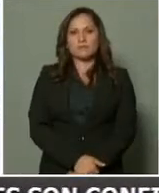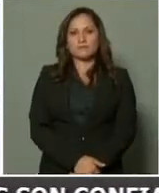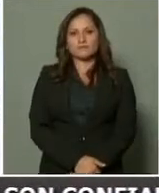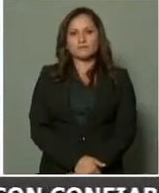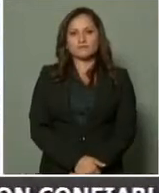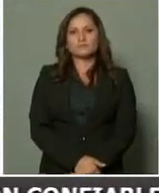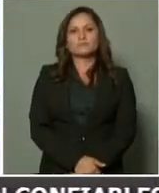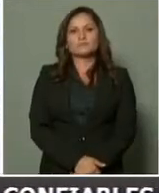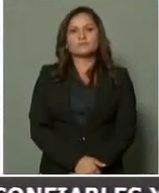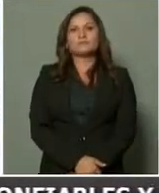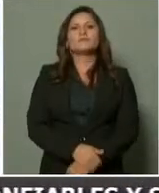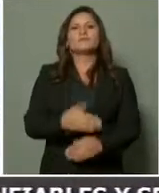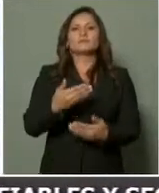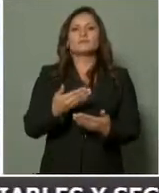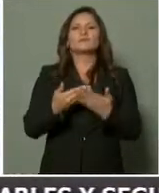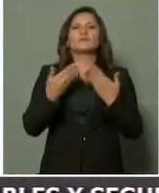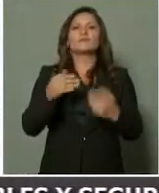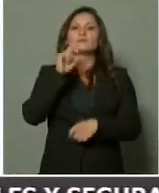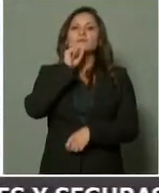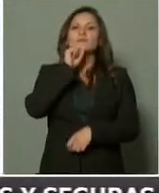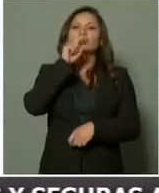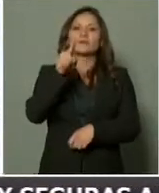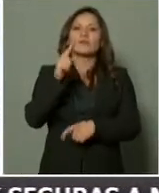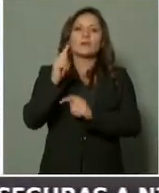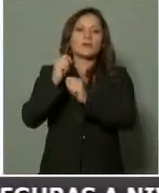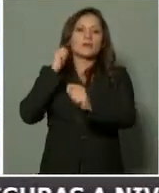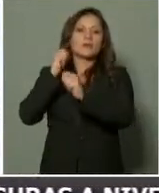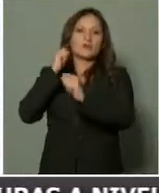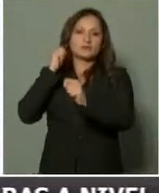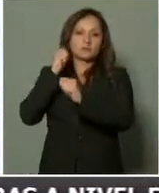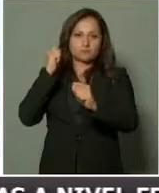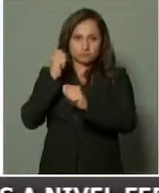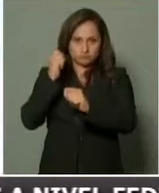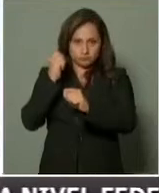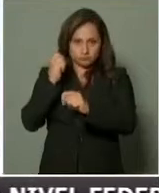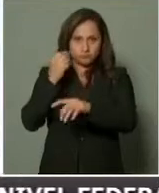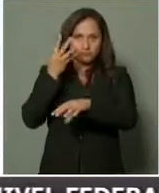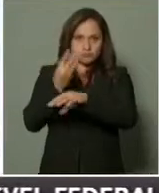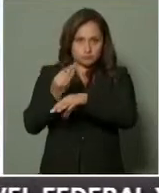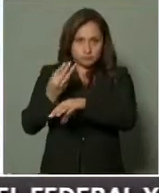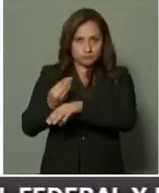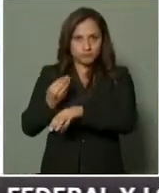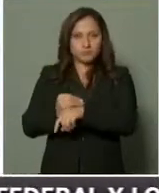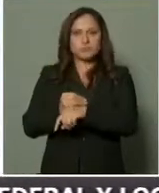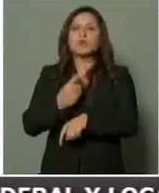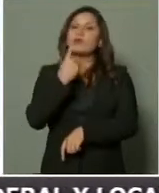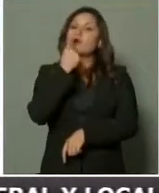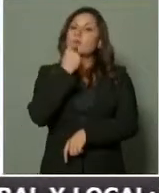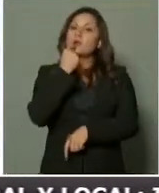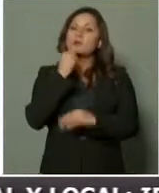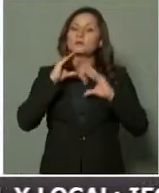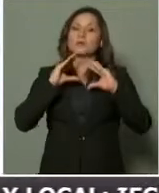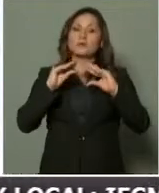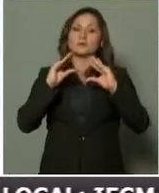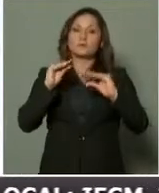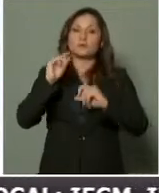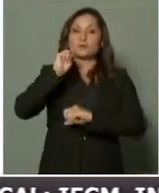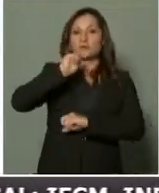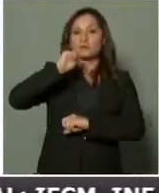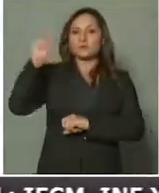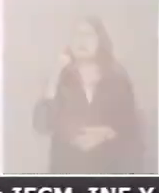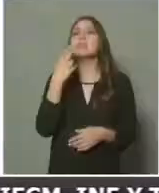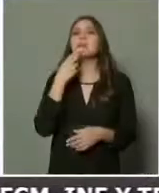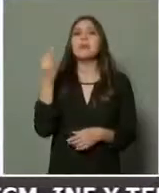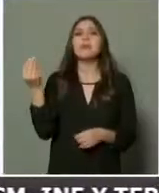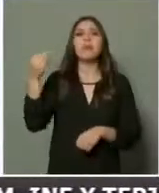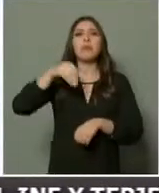Cuerpo Especial Metropolitano para Seguridad en Transportes, capacitación de policías y ministerios públicos y duplicar el